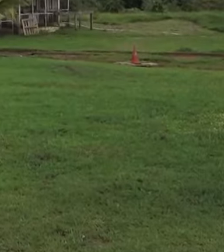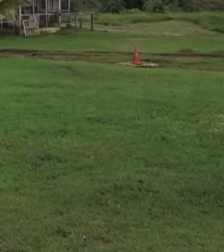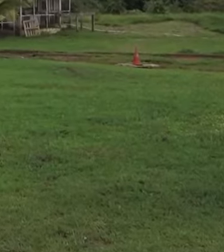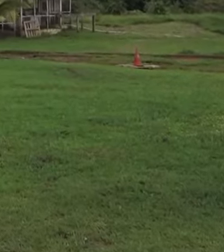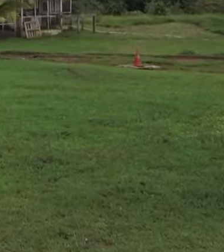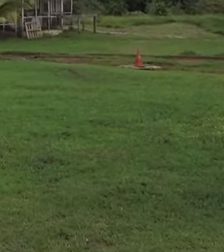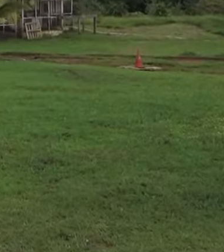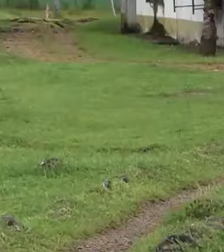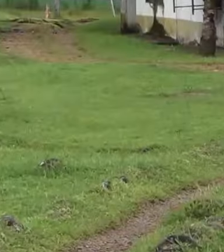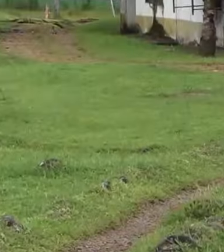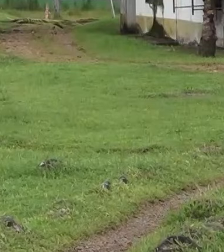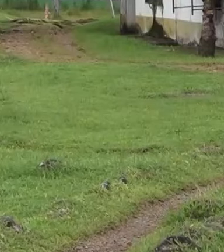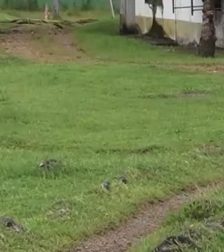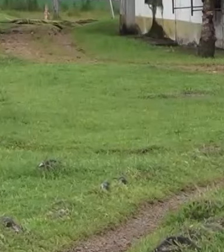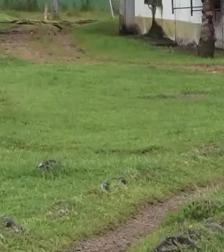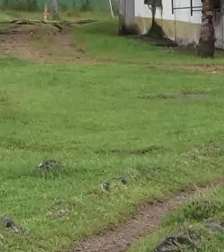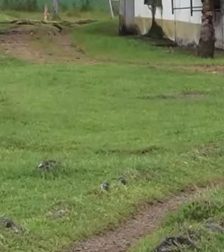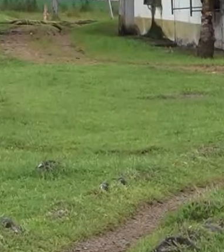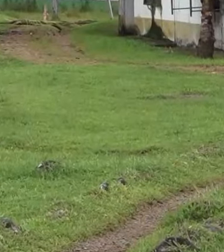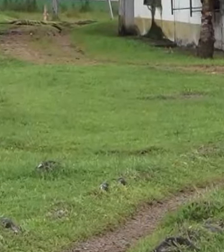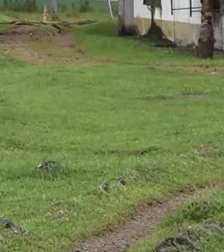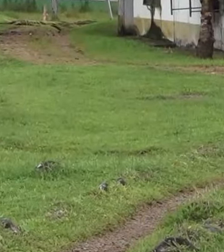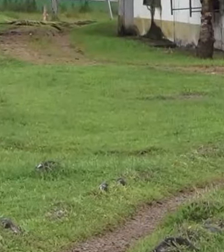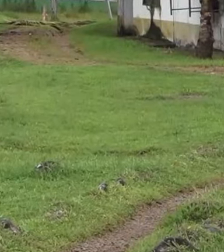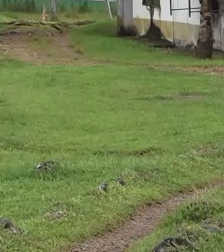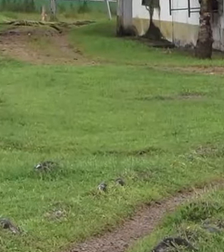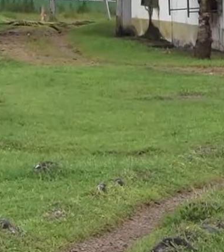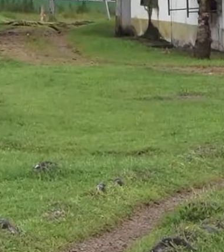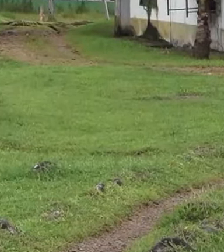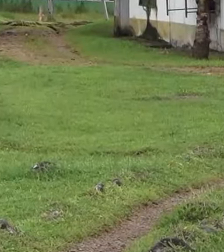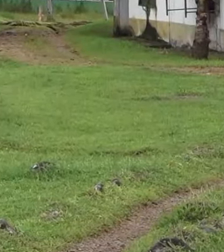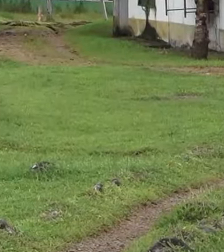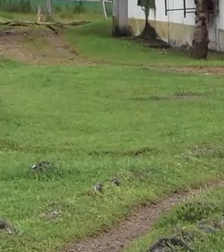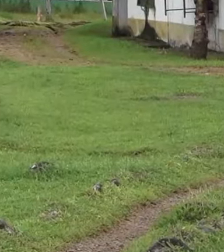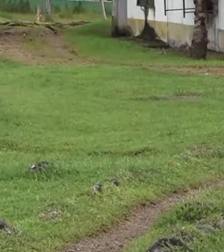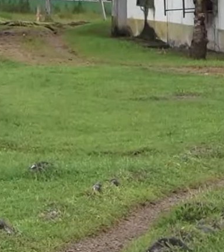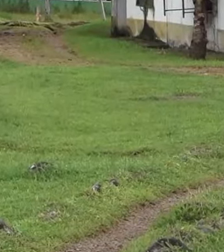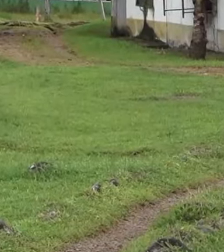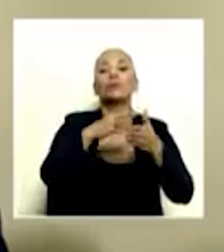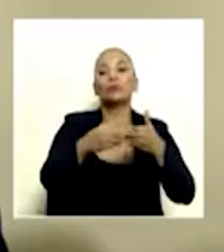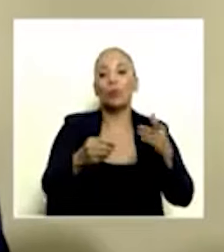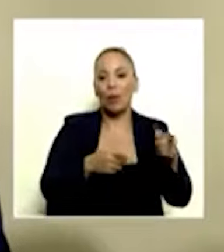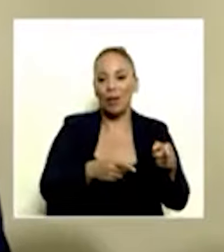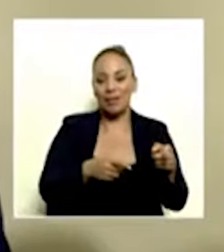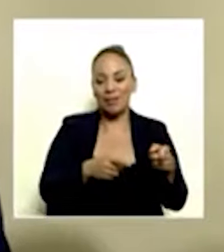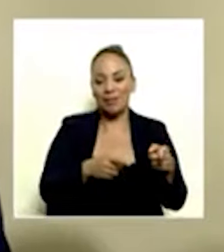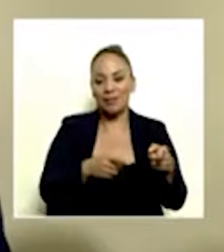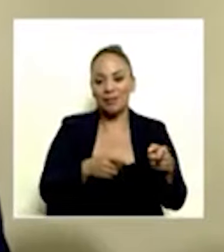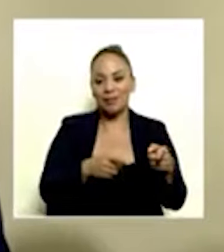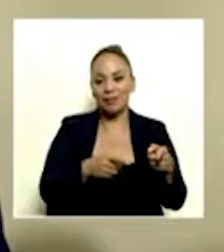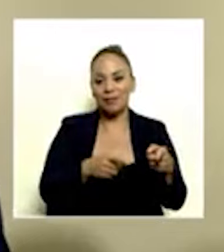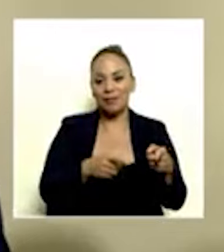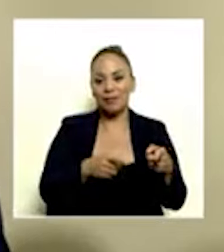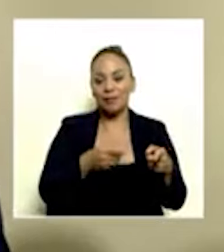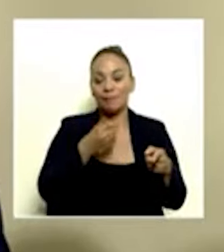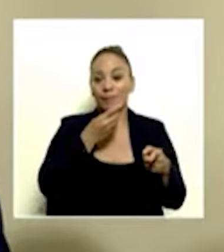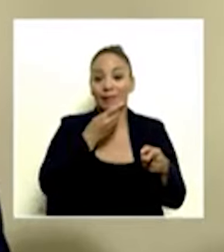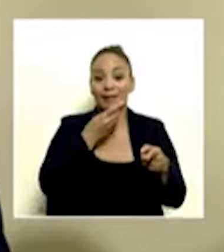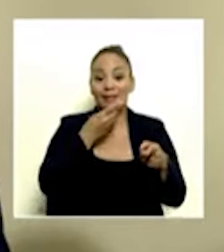del arbitraje internacional. Y ante esto, el mandatario argumentó lo siguiente. Eso hace